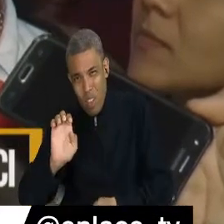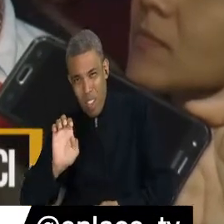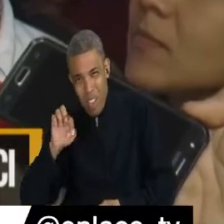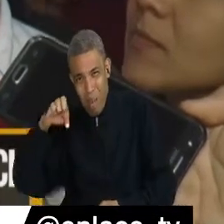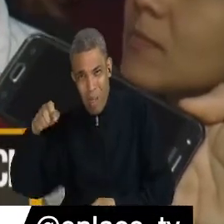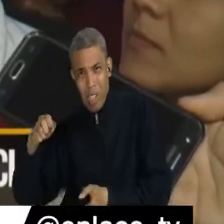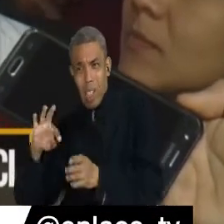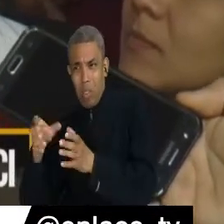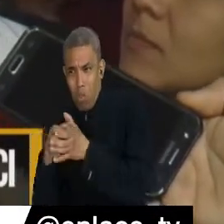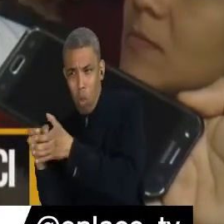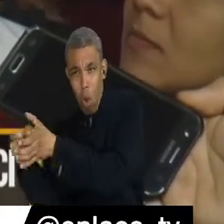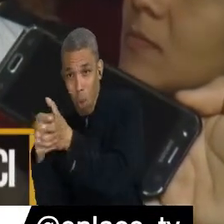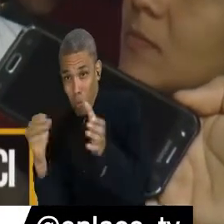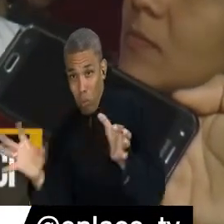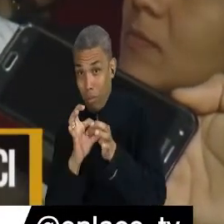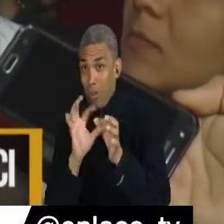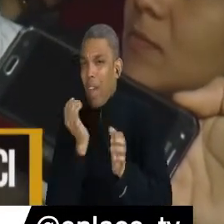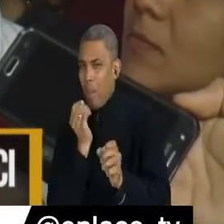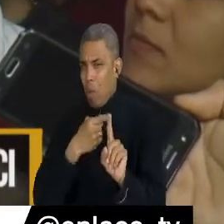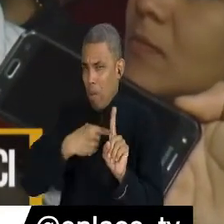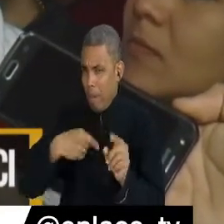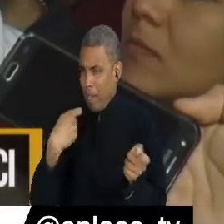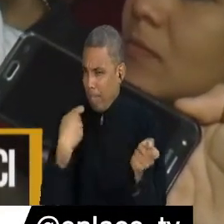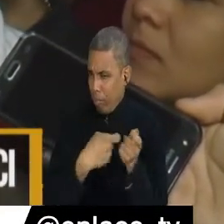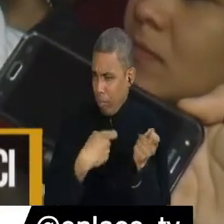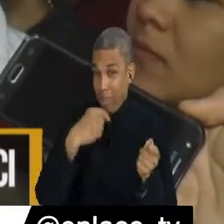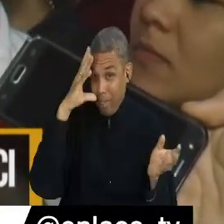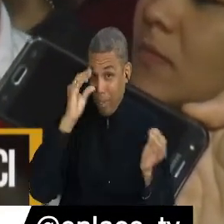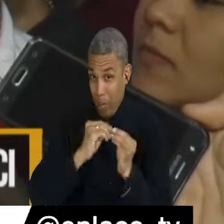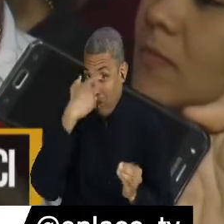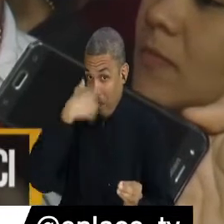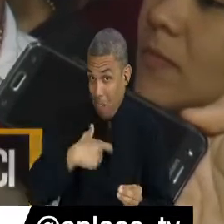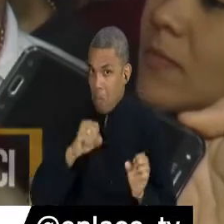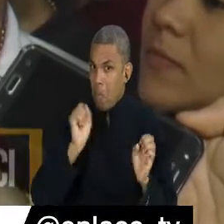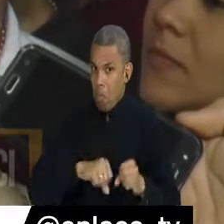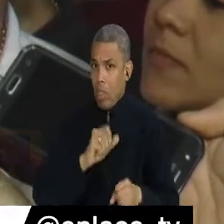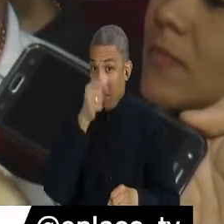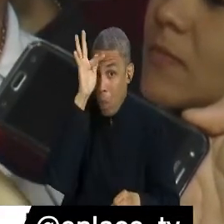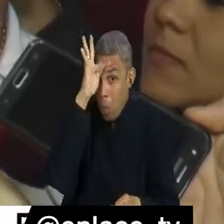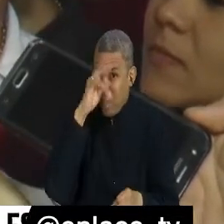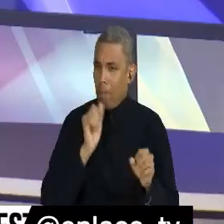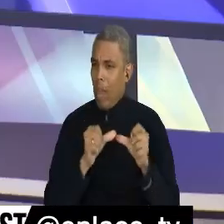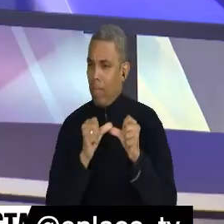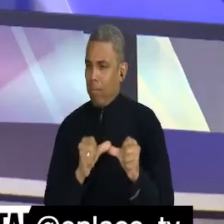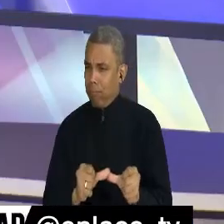red, bajando costos, aumentando obviamente la calidad del servicio.